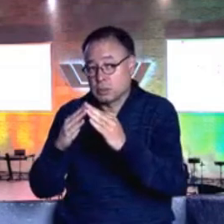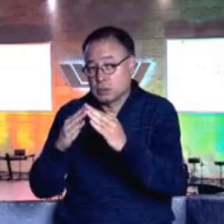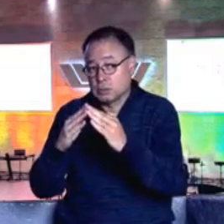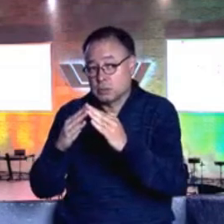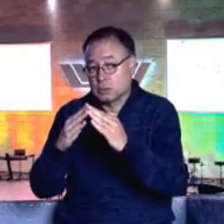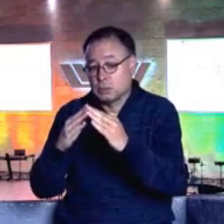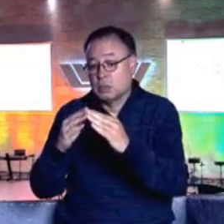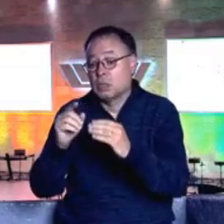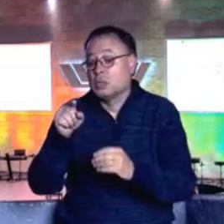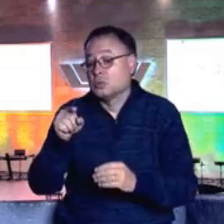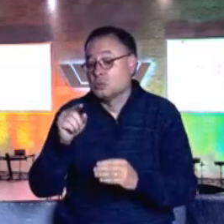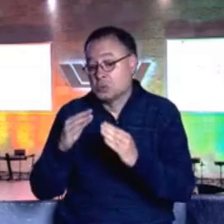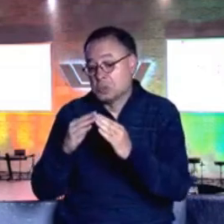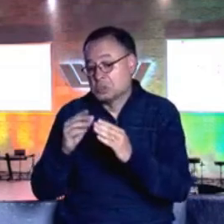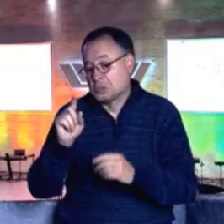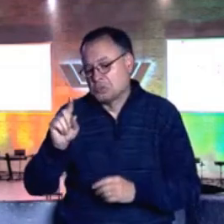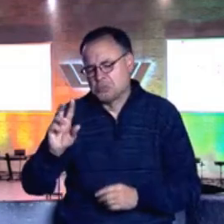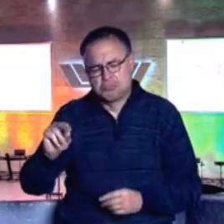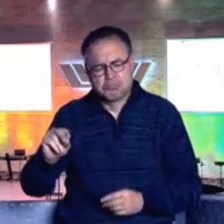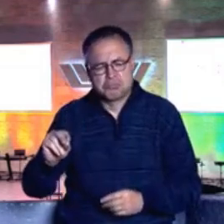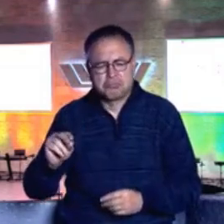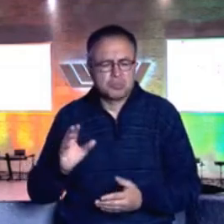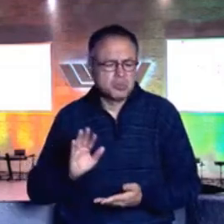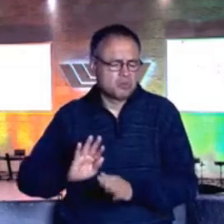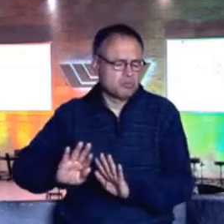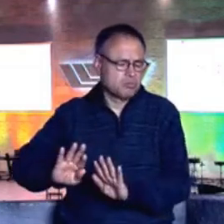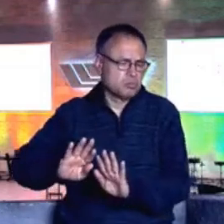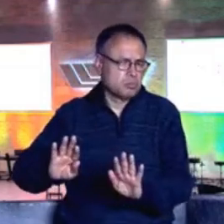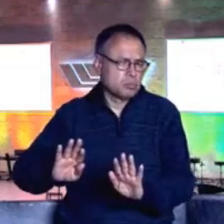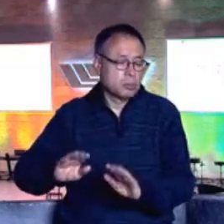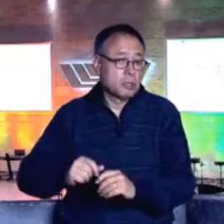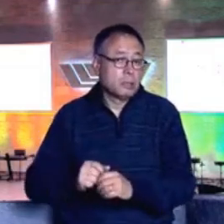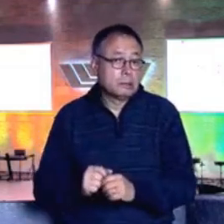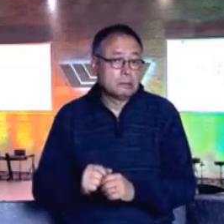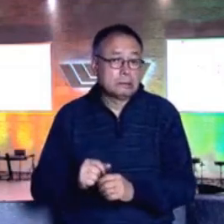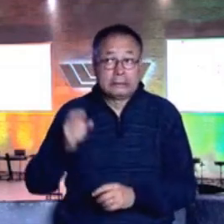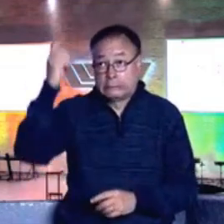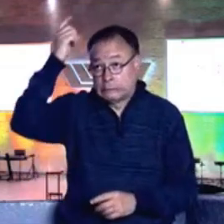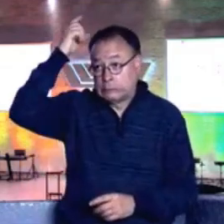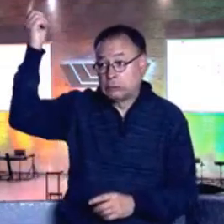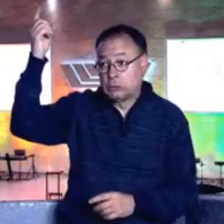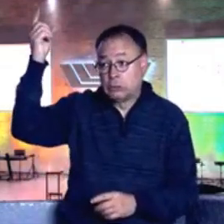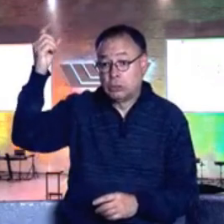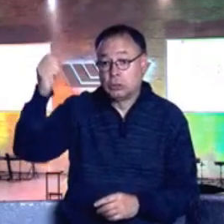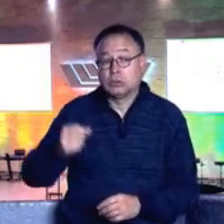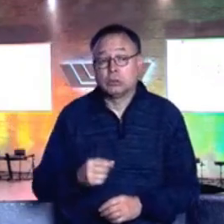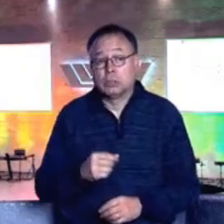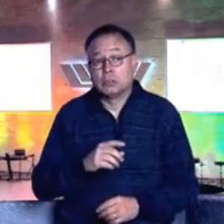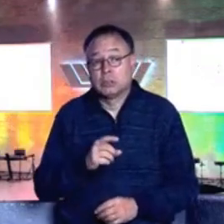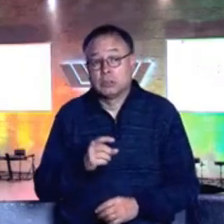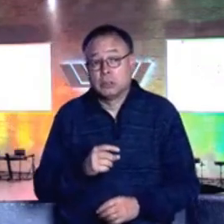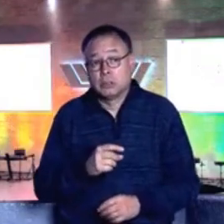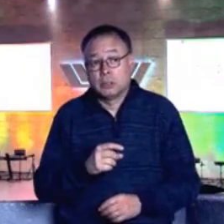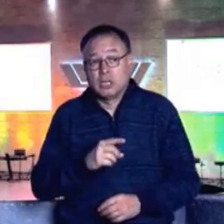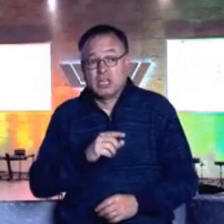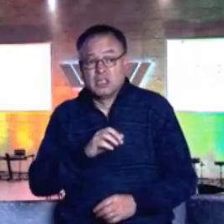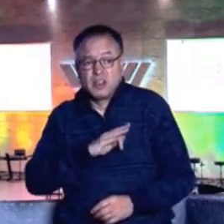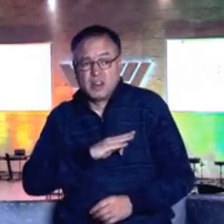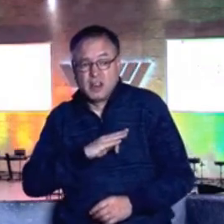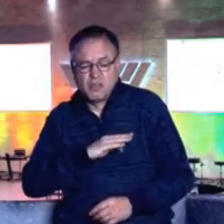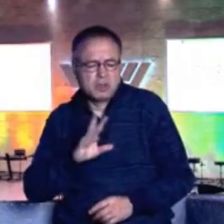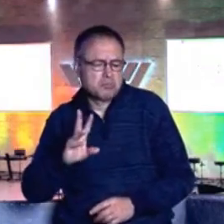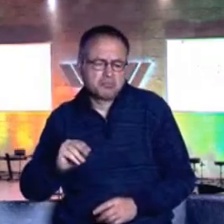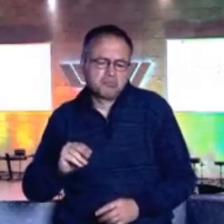de su casa niega Qué cosa niega la fe y es peor